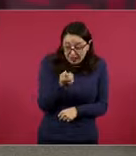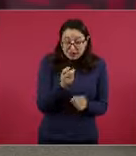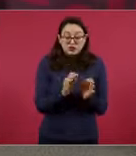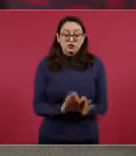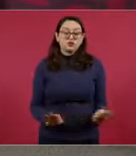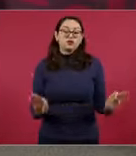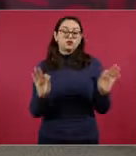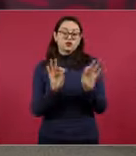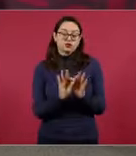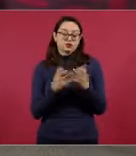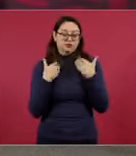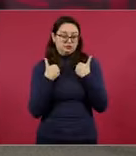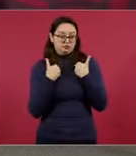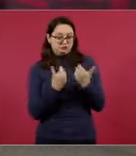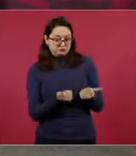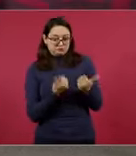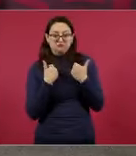y nos habíamos entendido